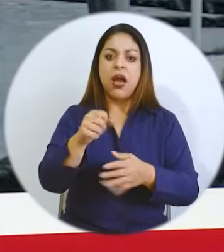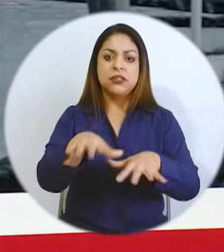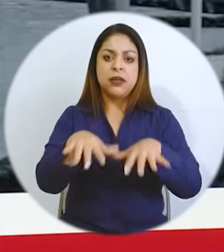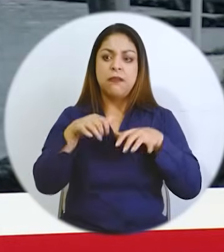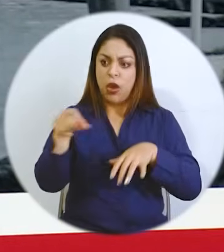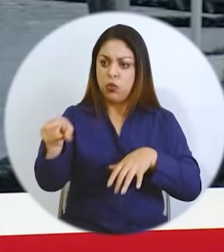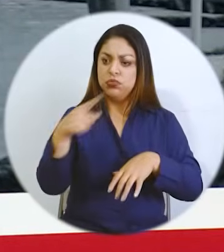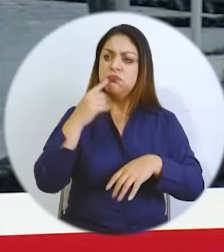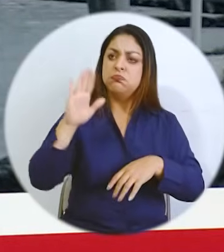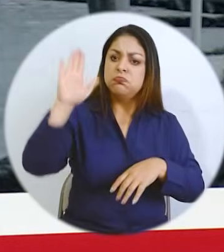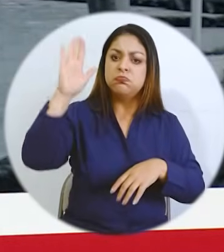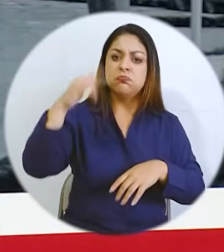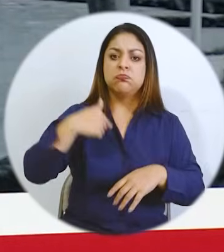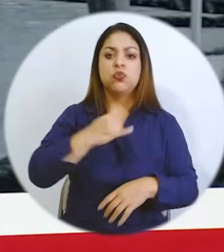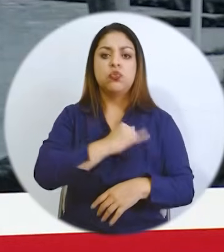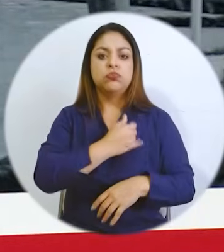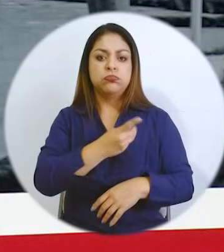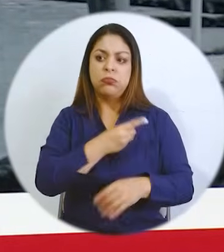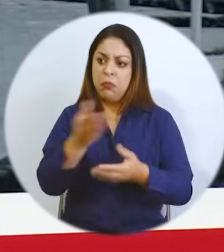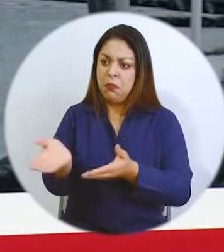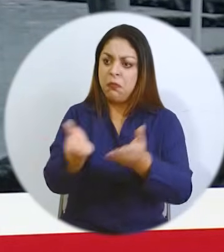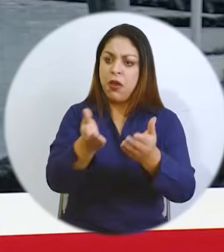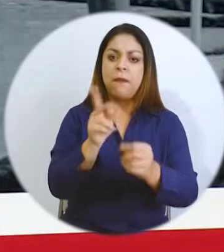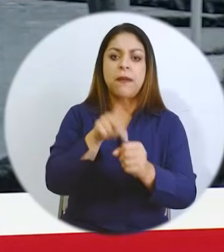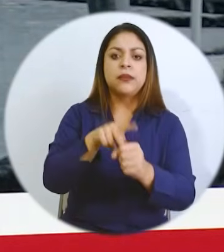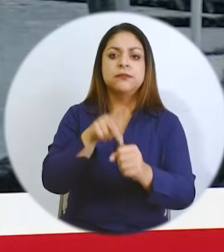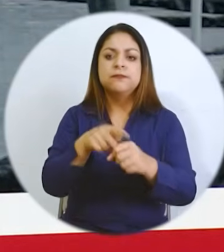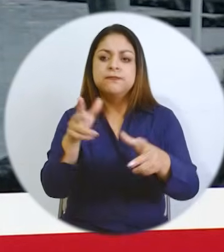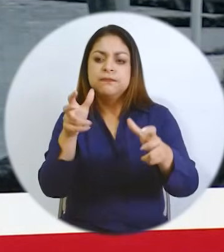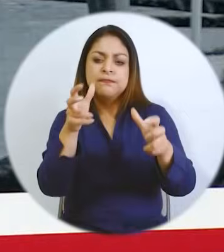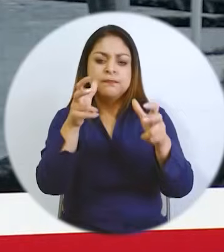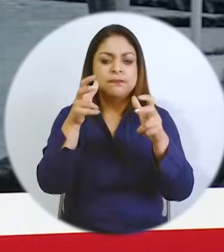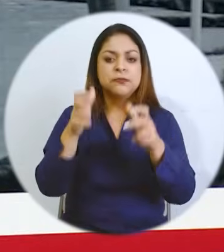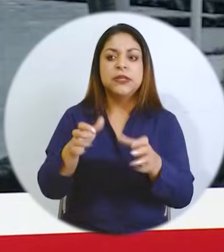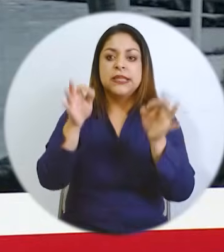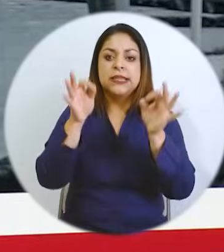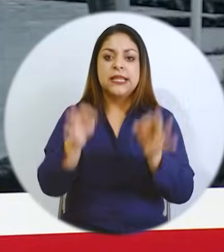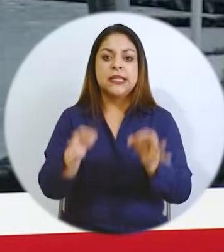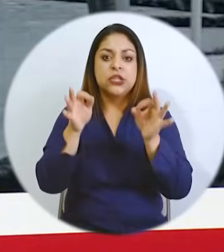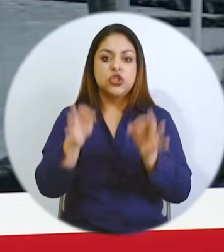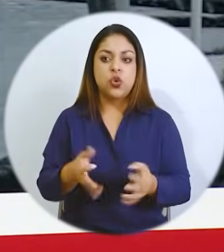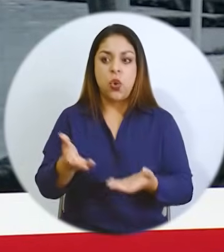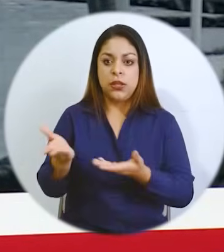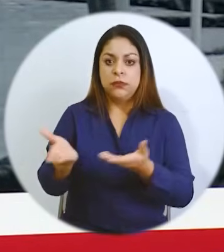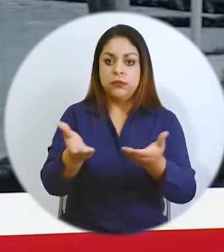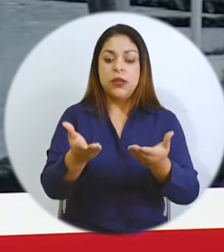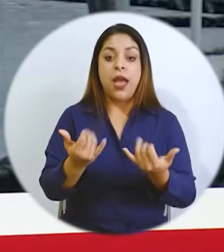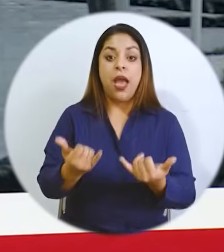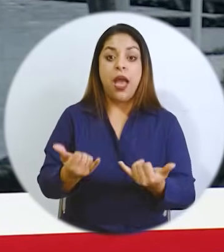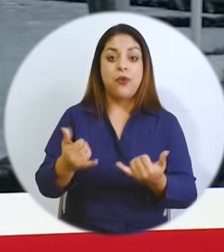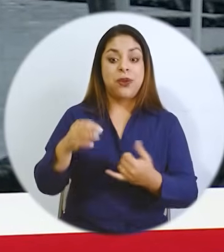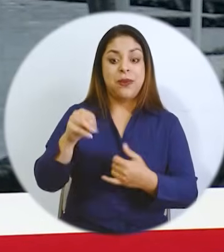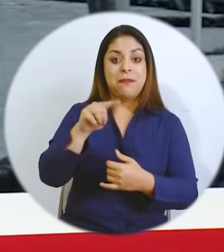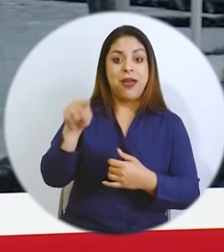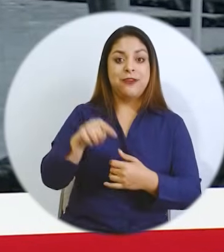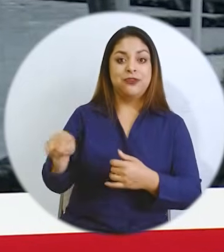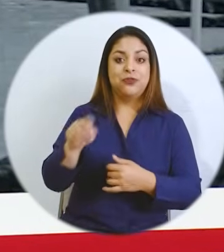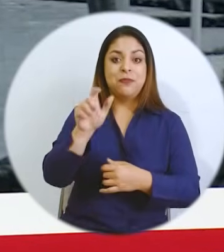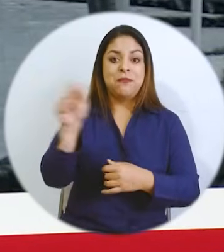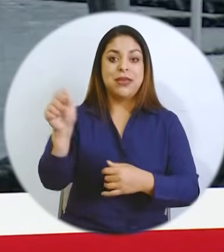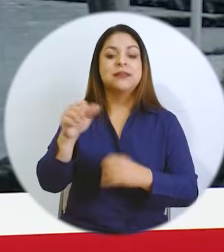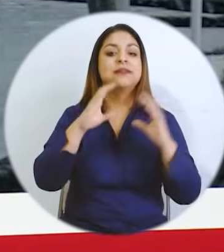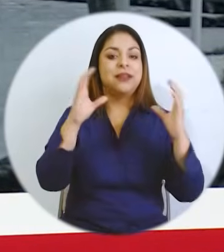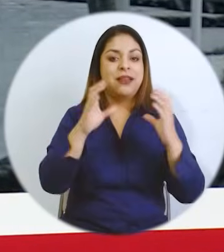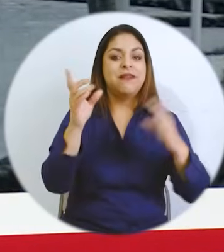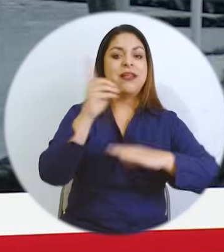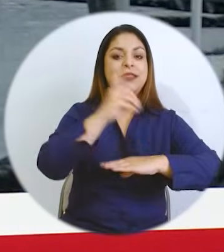la junta directiva, participe, vaya y empápese de los asuntos de la asada, tome decisiones. Justo estamos en el mes de marzo y se celebra